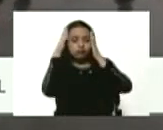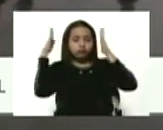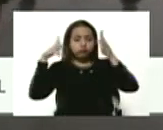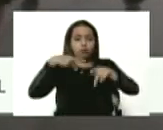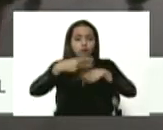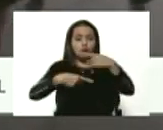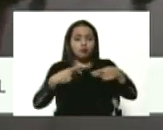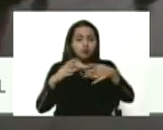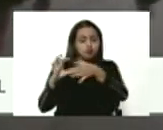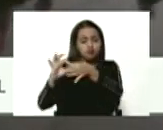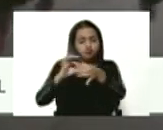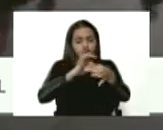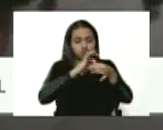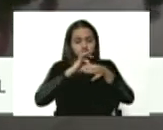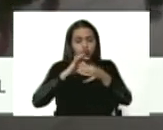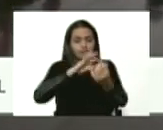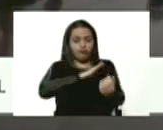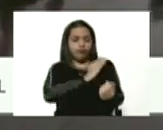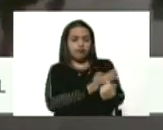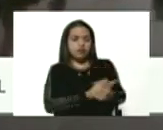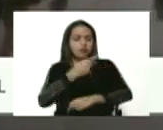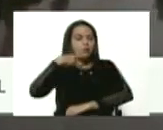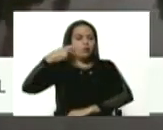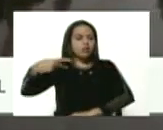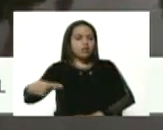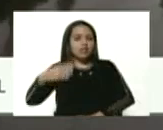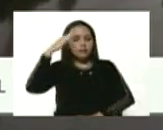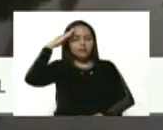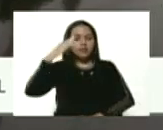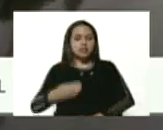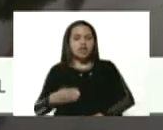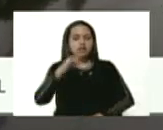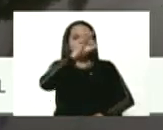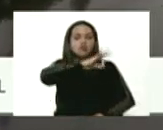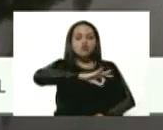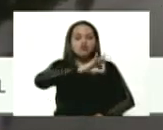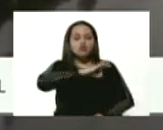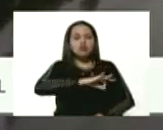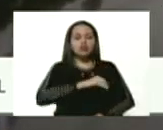de fuerzas políticas, militares, sociales,